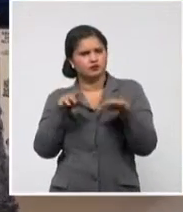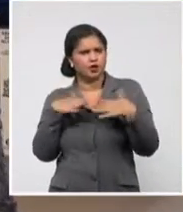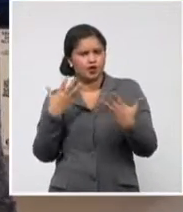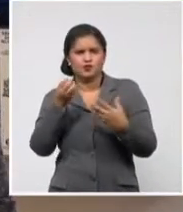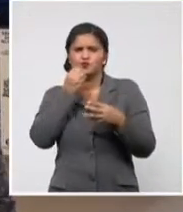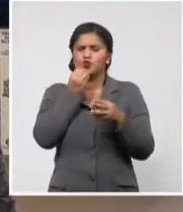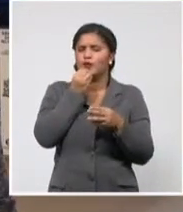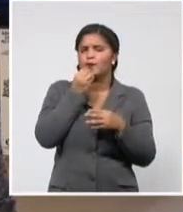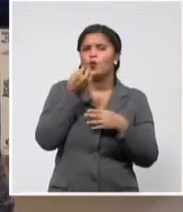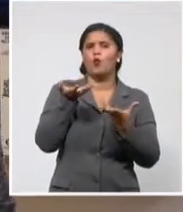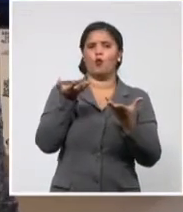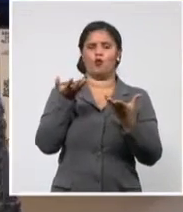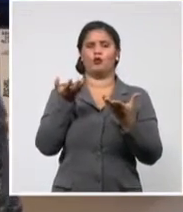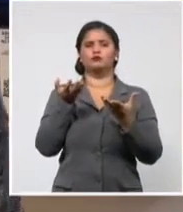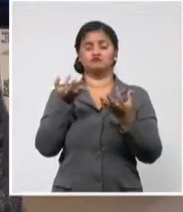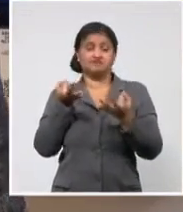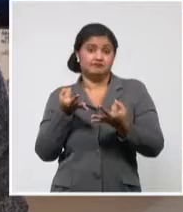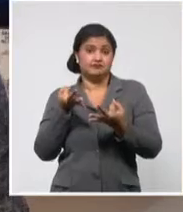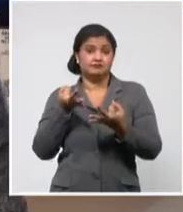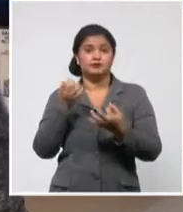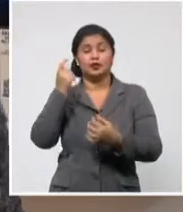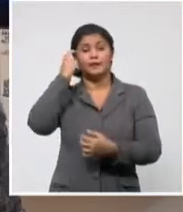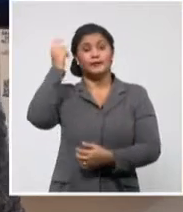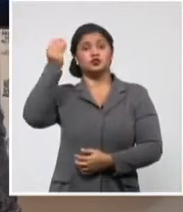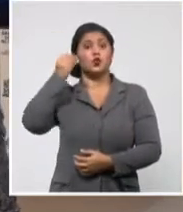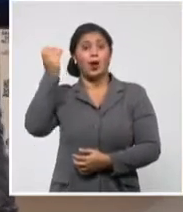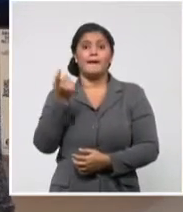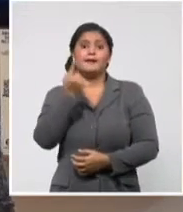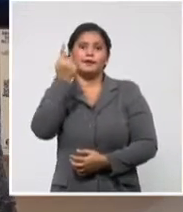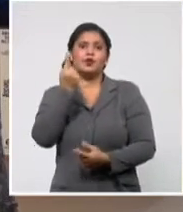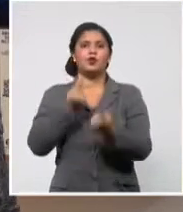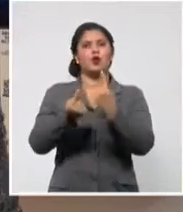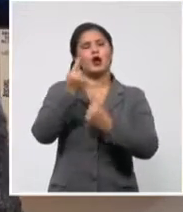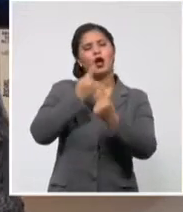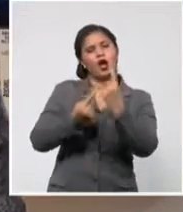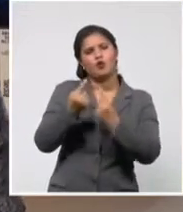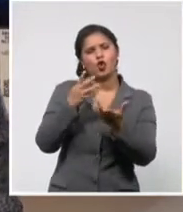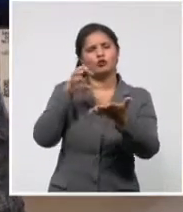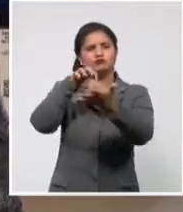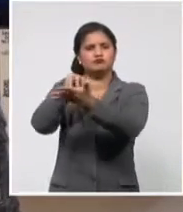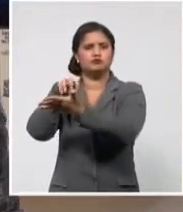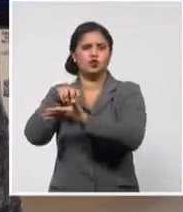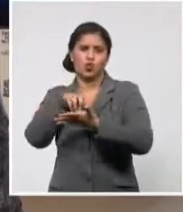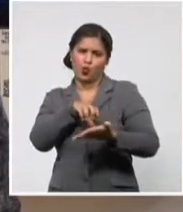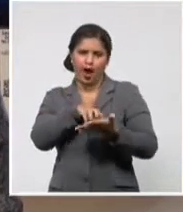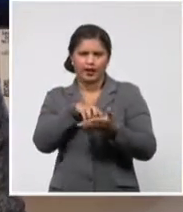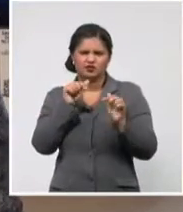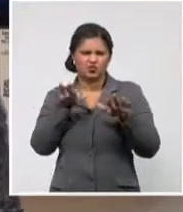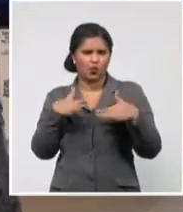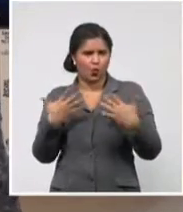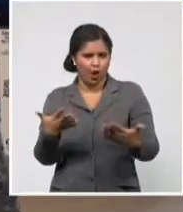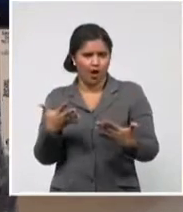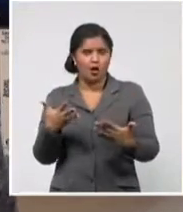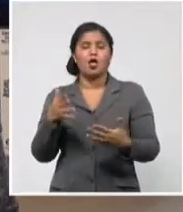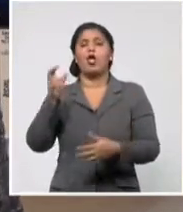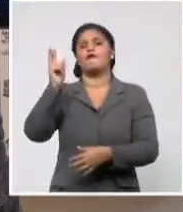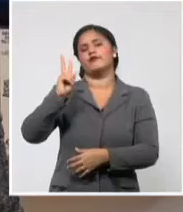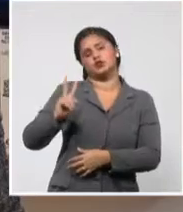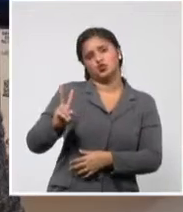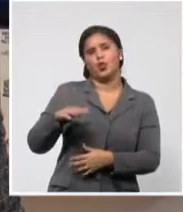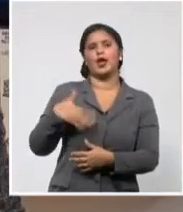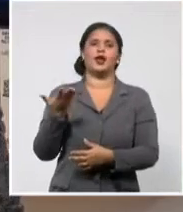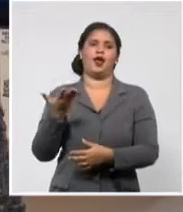hablar de, creo que en primer lugar, la resistencia de algunos de los pilares. Hablo de Venezuela, de Nicaragua, de la propia Cuba, a pesar de